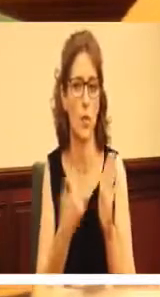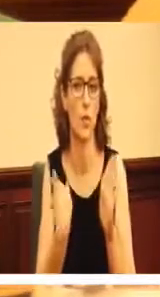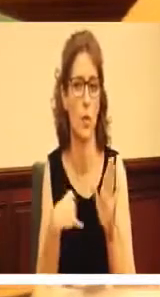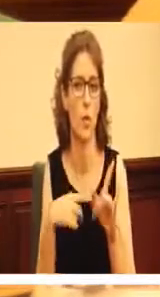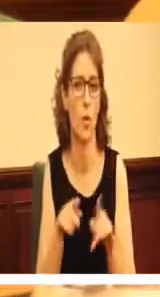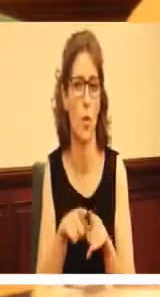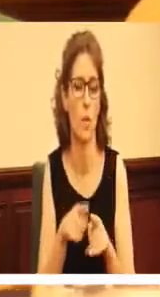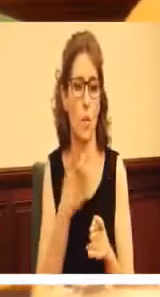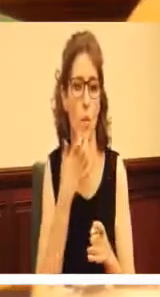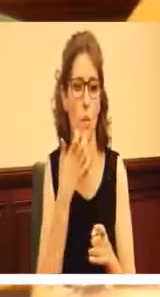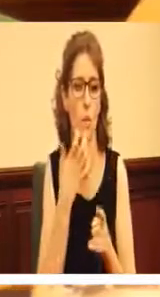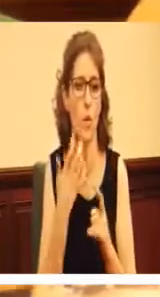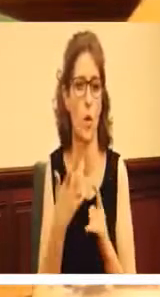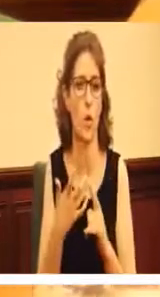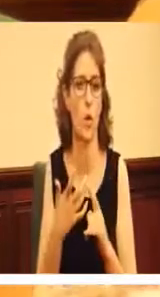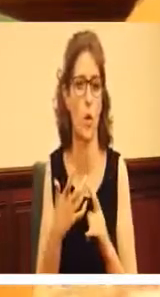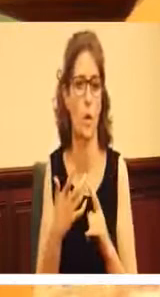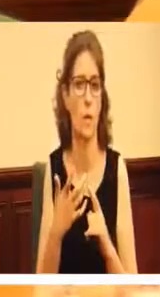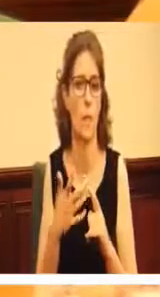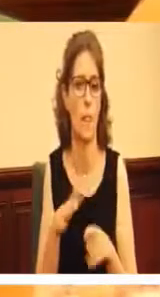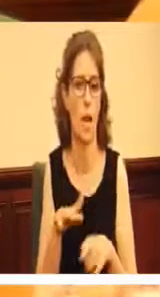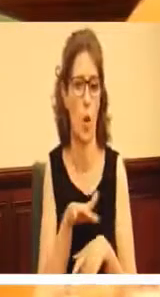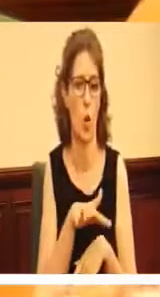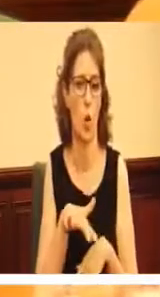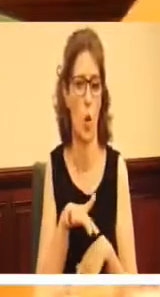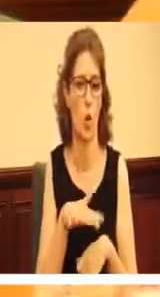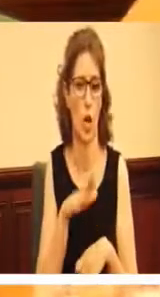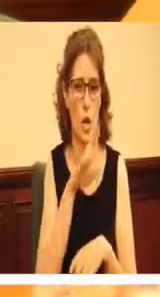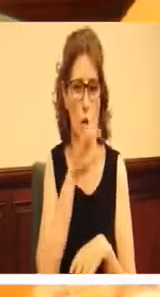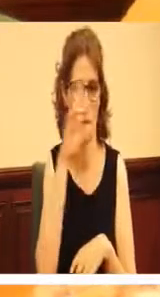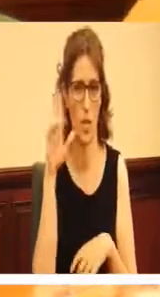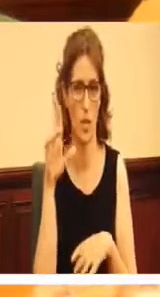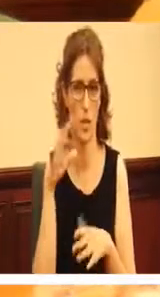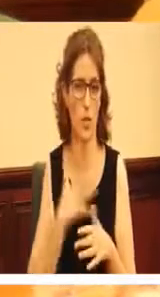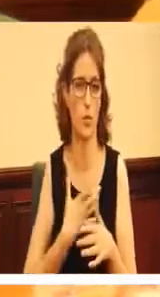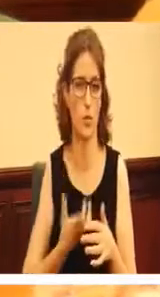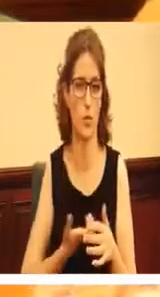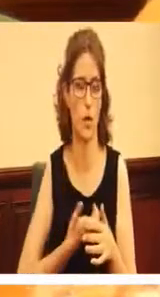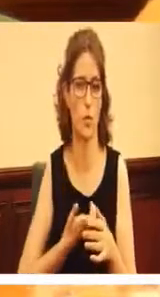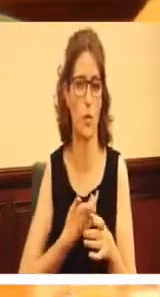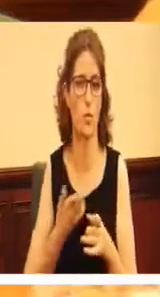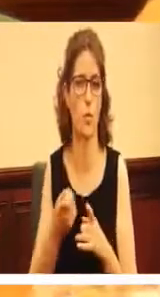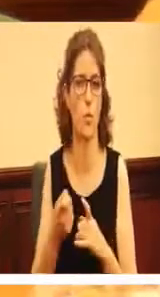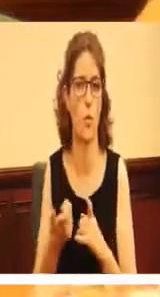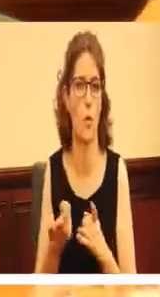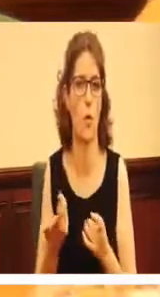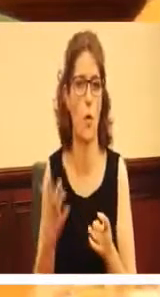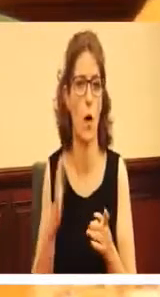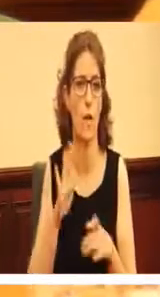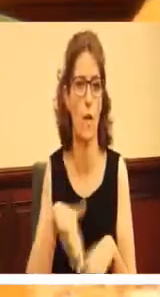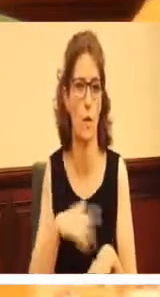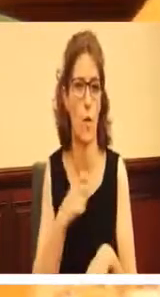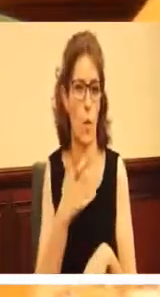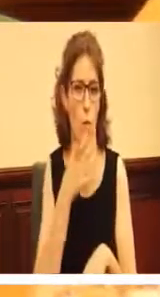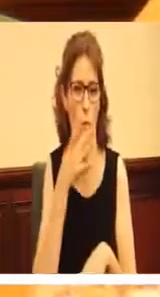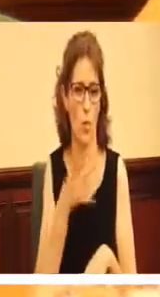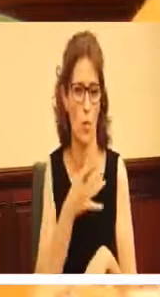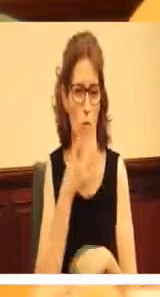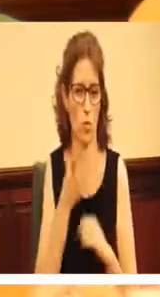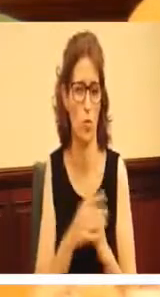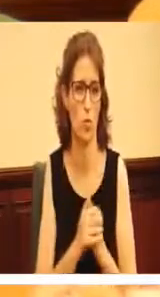el caso, bueno, en este caso es local, del Ayuntamiento de Madrid, pues han sido un poco, vamos a decir,